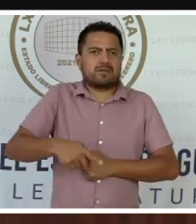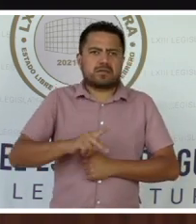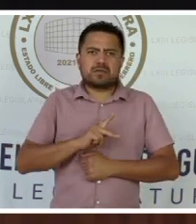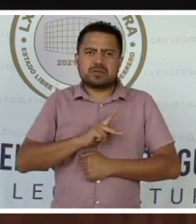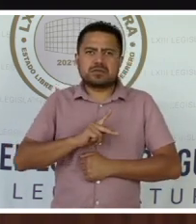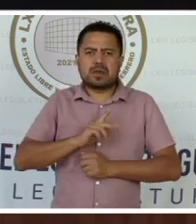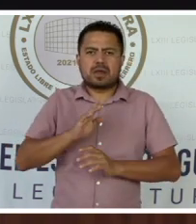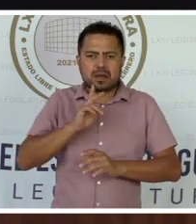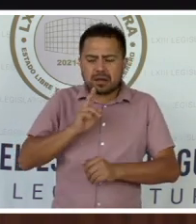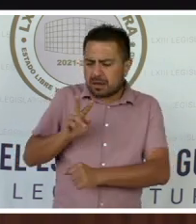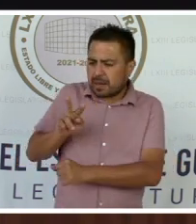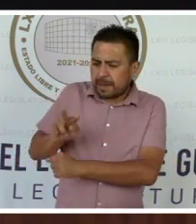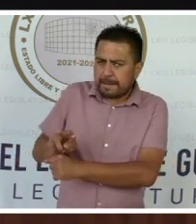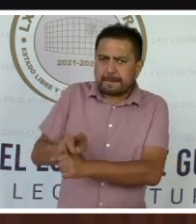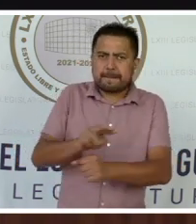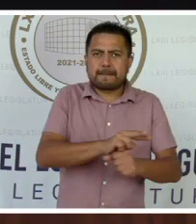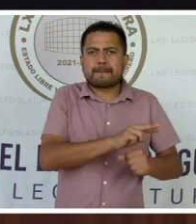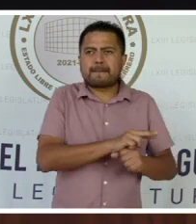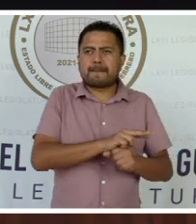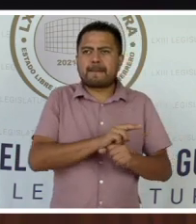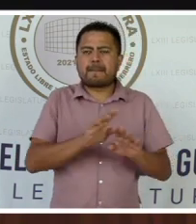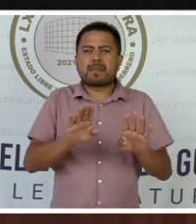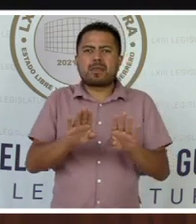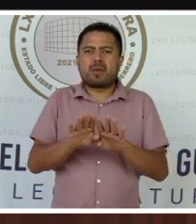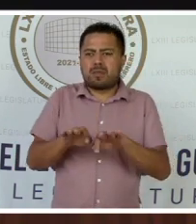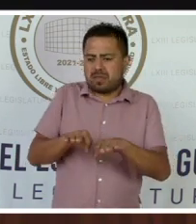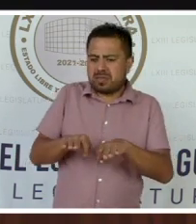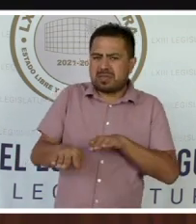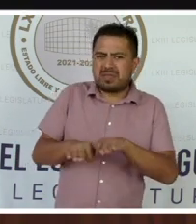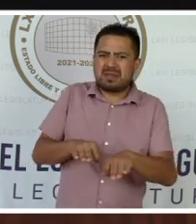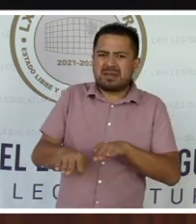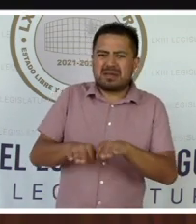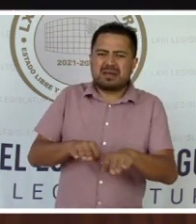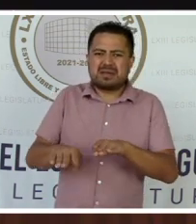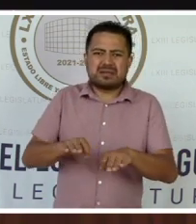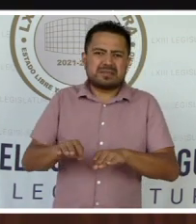de vigilancia del desempeño legislativo